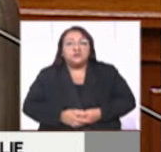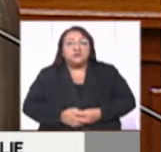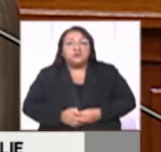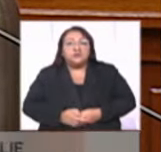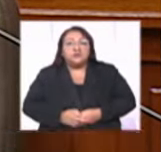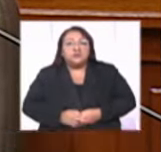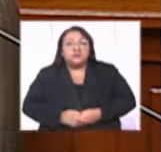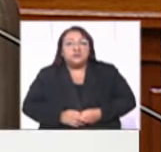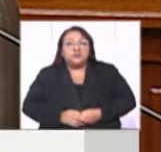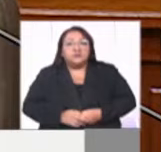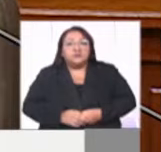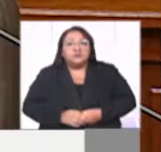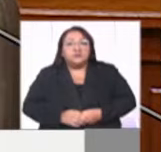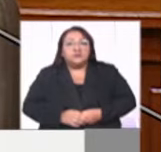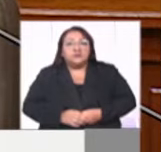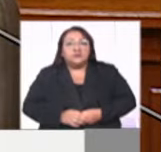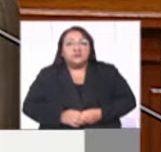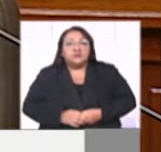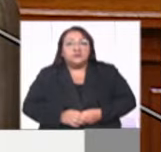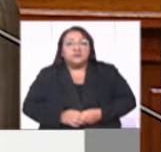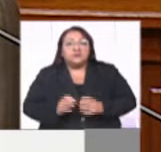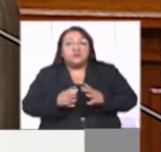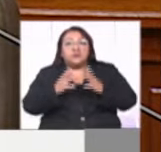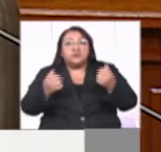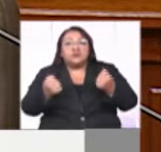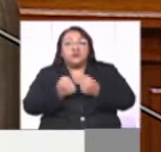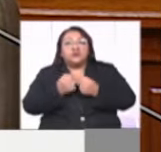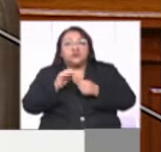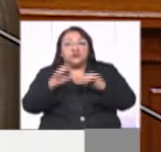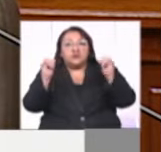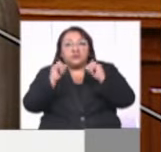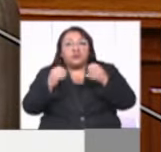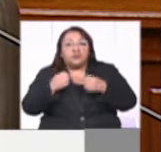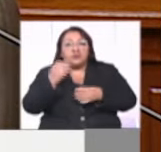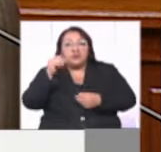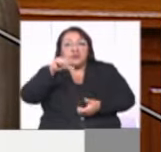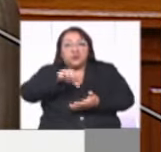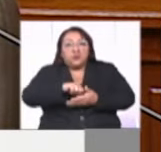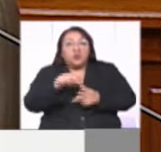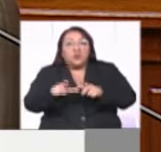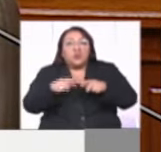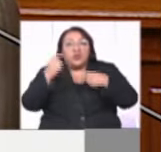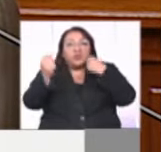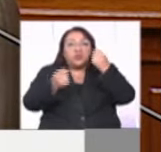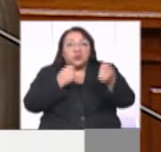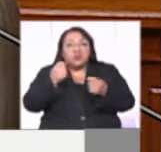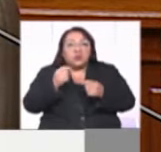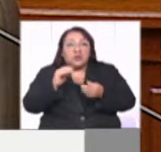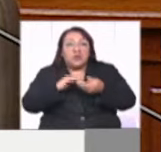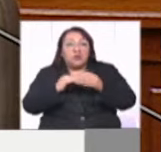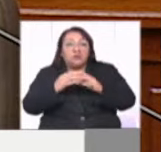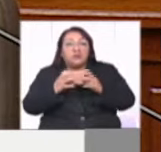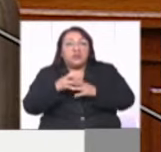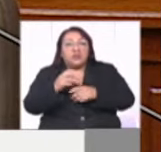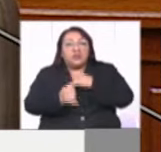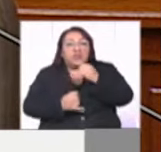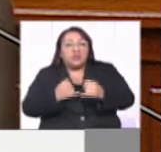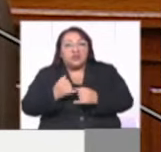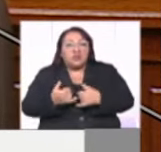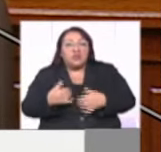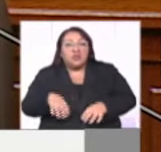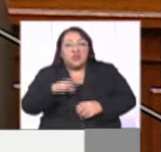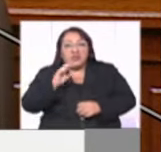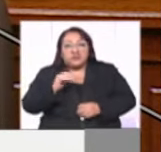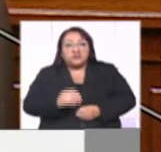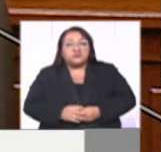nacional. Una enorme afectación a su imagen como destino turístico. La comunidad internacional se